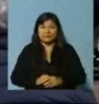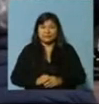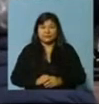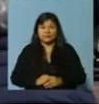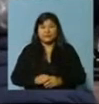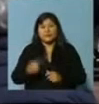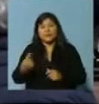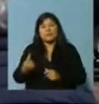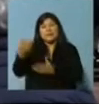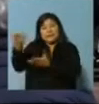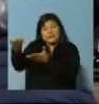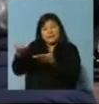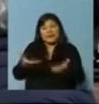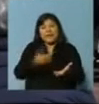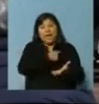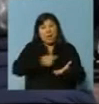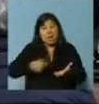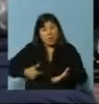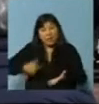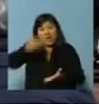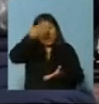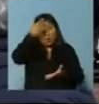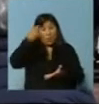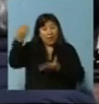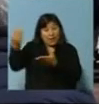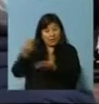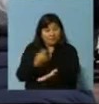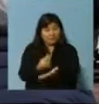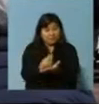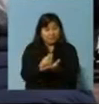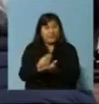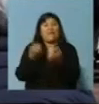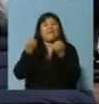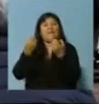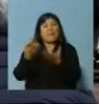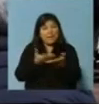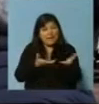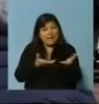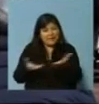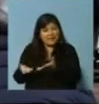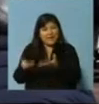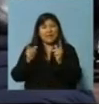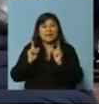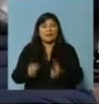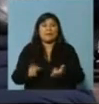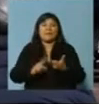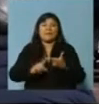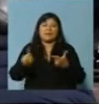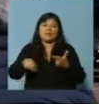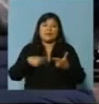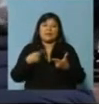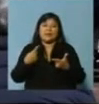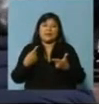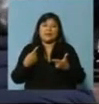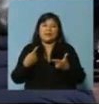al señor gobernador Gerardo Morales, al señor